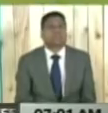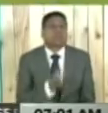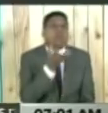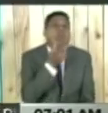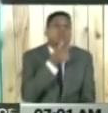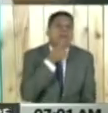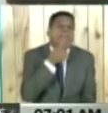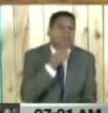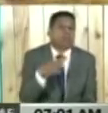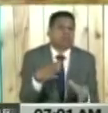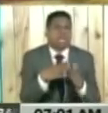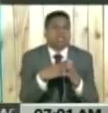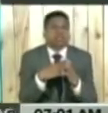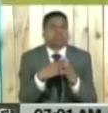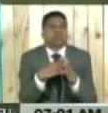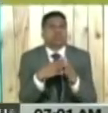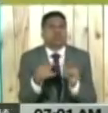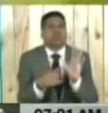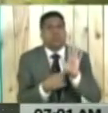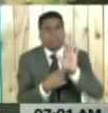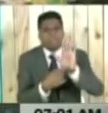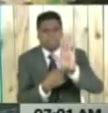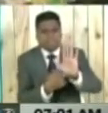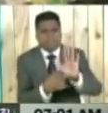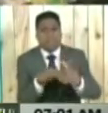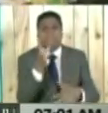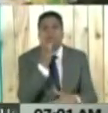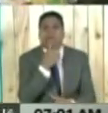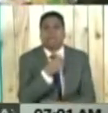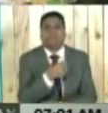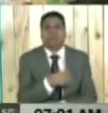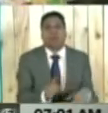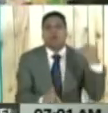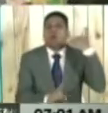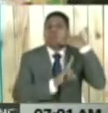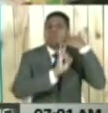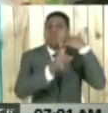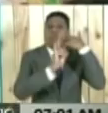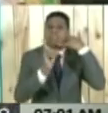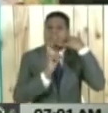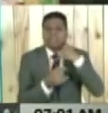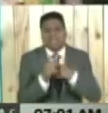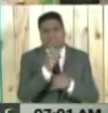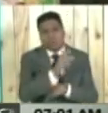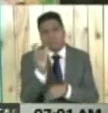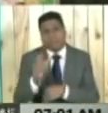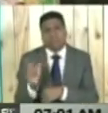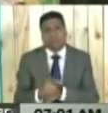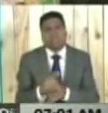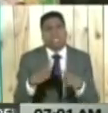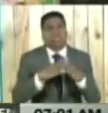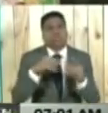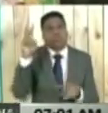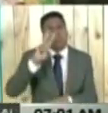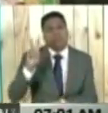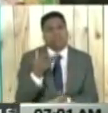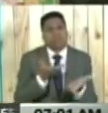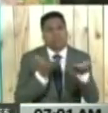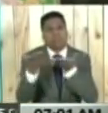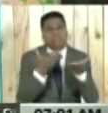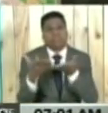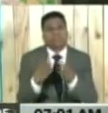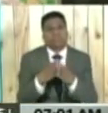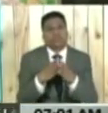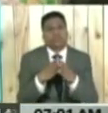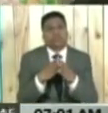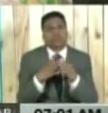aquí para todos, ¿cuál es la expectativa de aporte de Movilnet para ese presupuesto, de devolver al Estado lo que además le da a todos los venezolanos en servicio, lo que los venezolanos